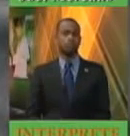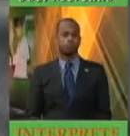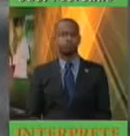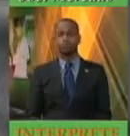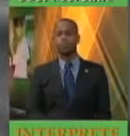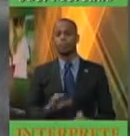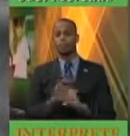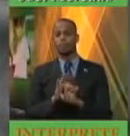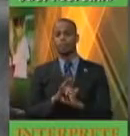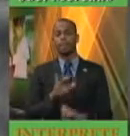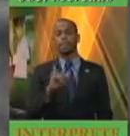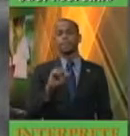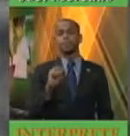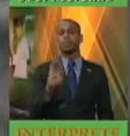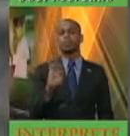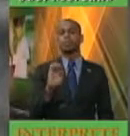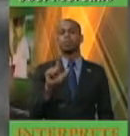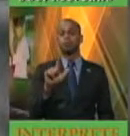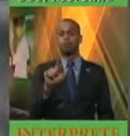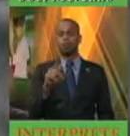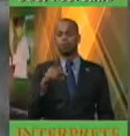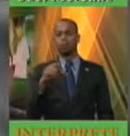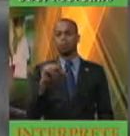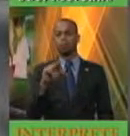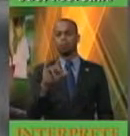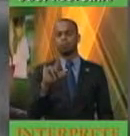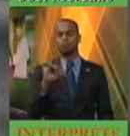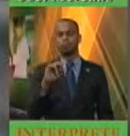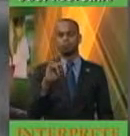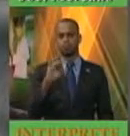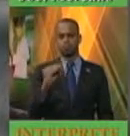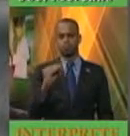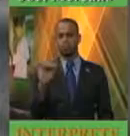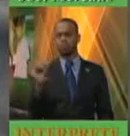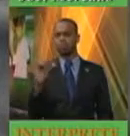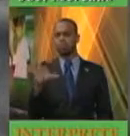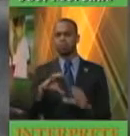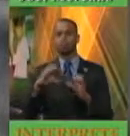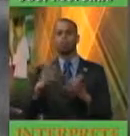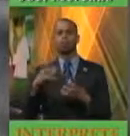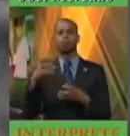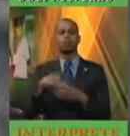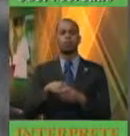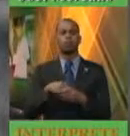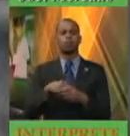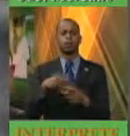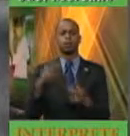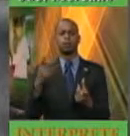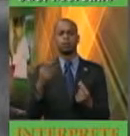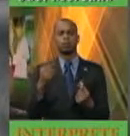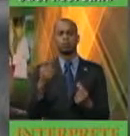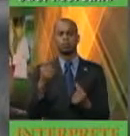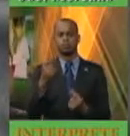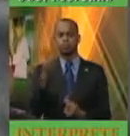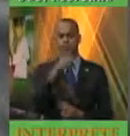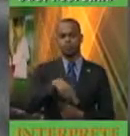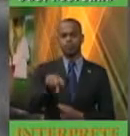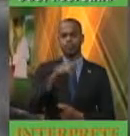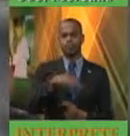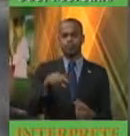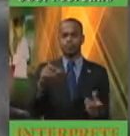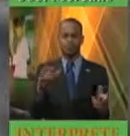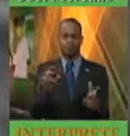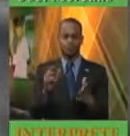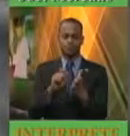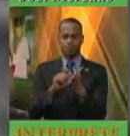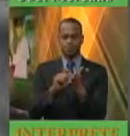el caso de Isabel Paulino, o José Ramón, sí. que hizo también el curso, ella fue secretaria